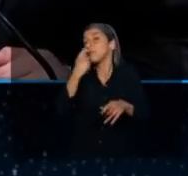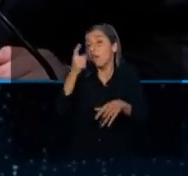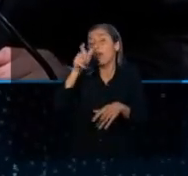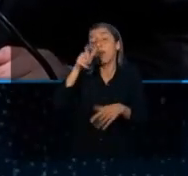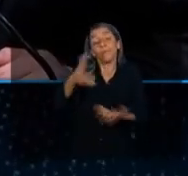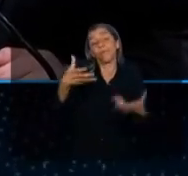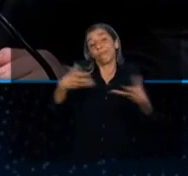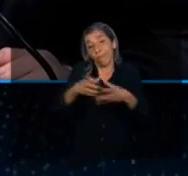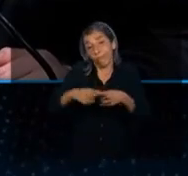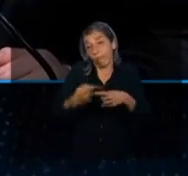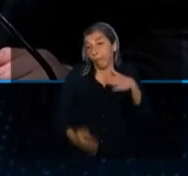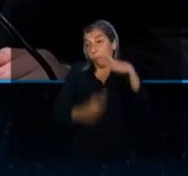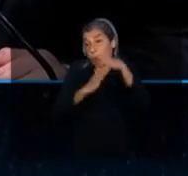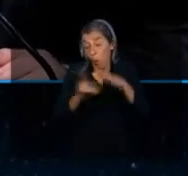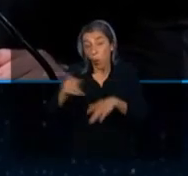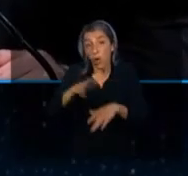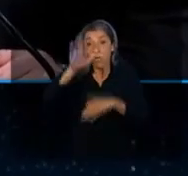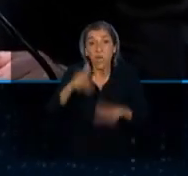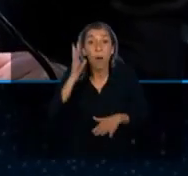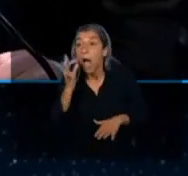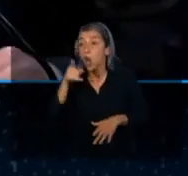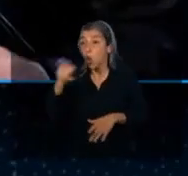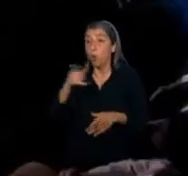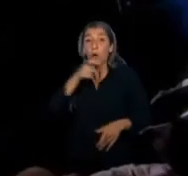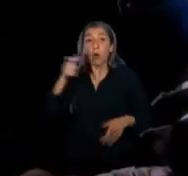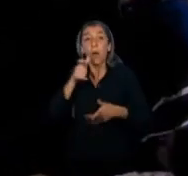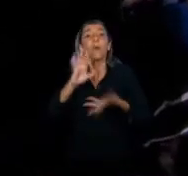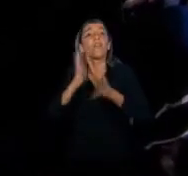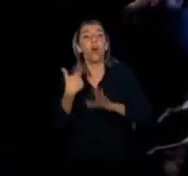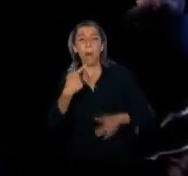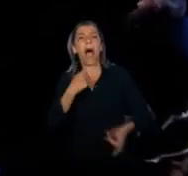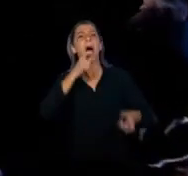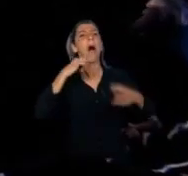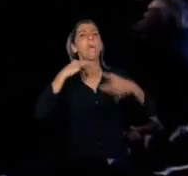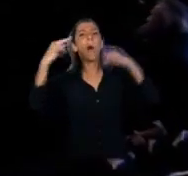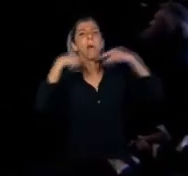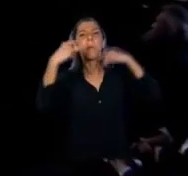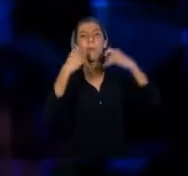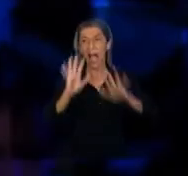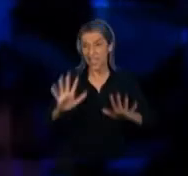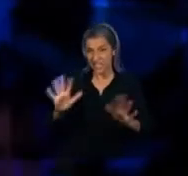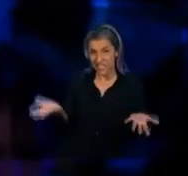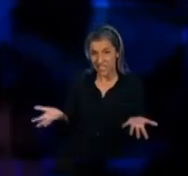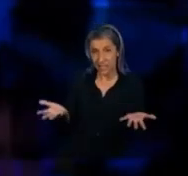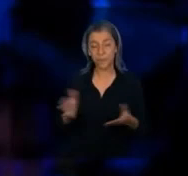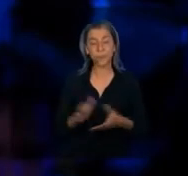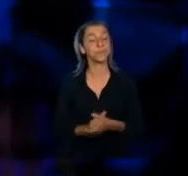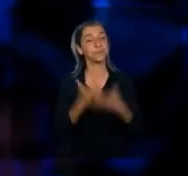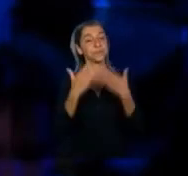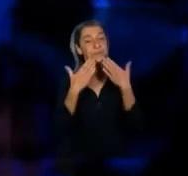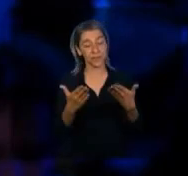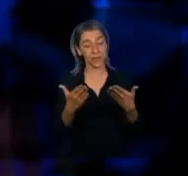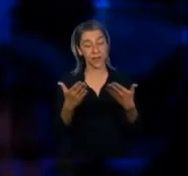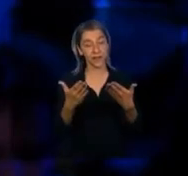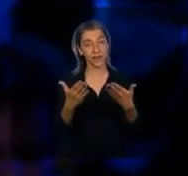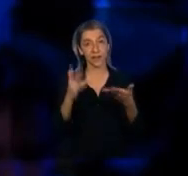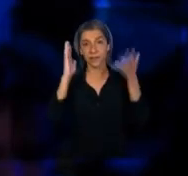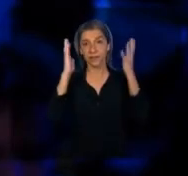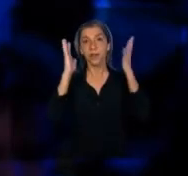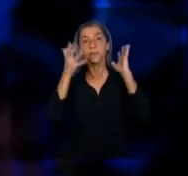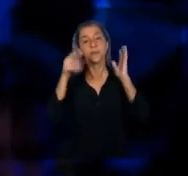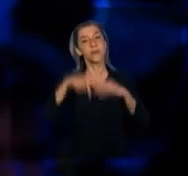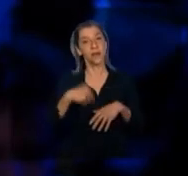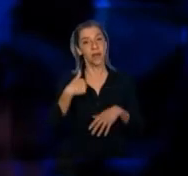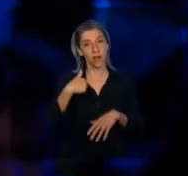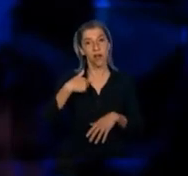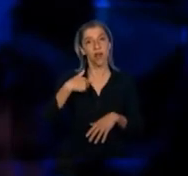a hac algo racional vas y le gritas Gracias Javier Miley ahora es el turno para que Juan esiti formule